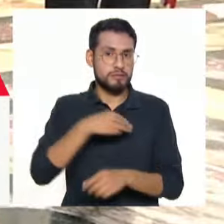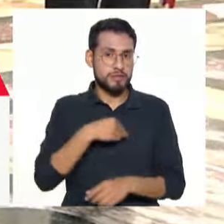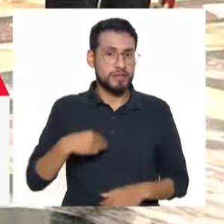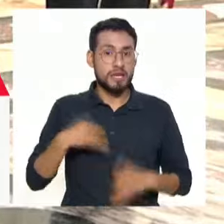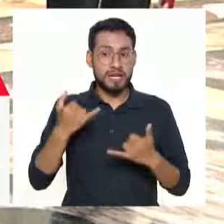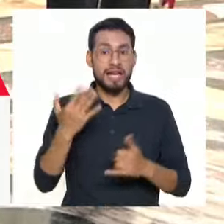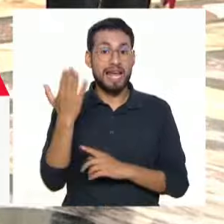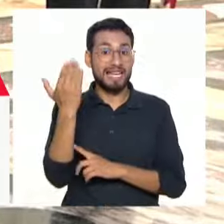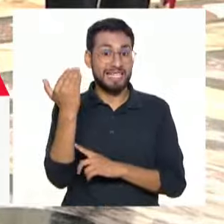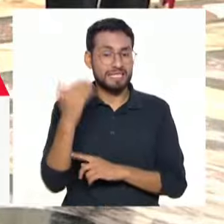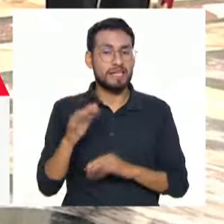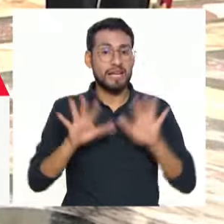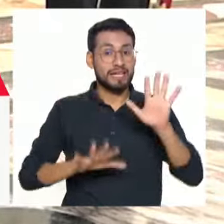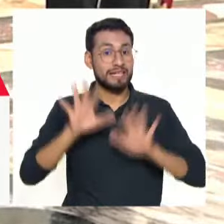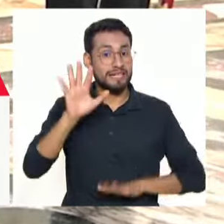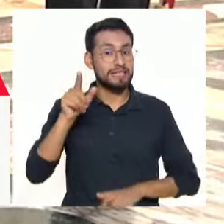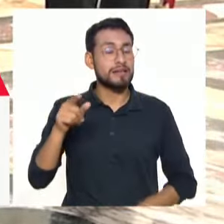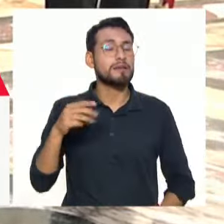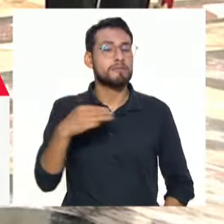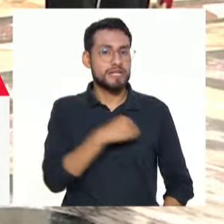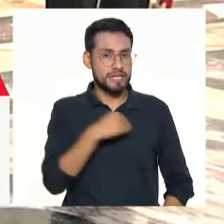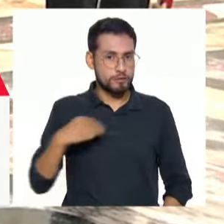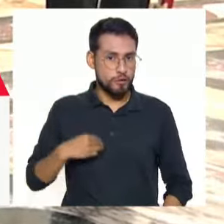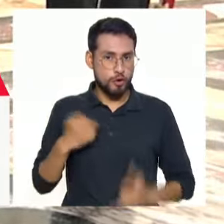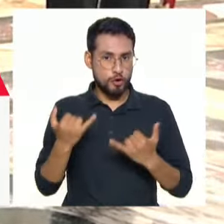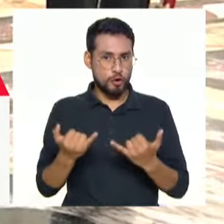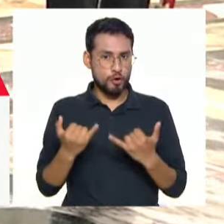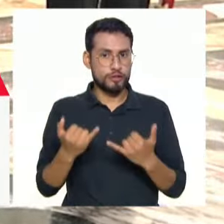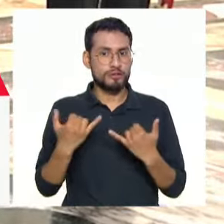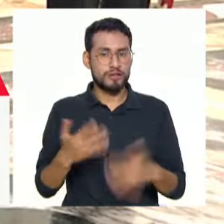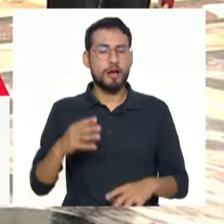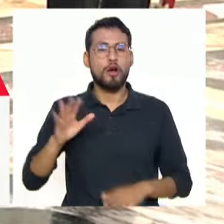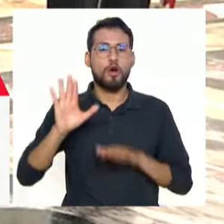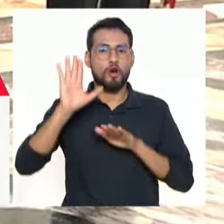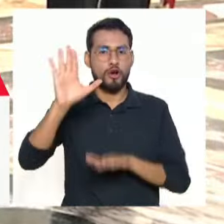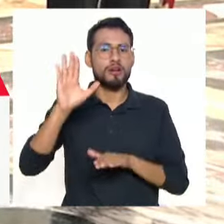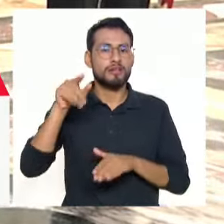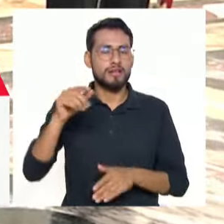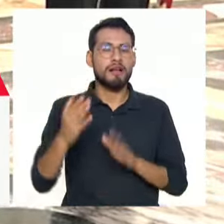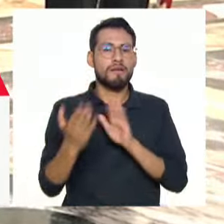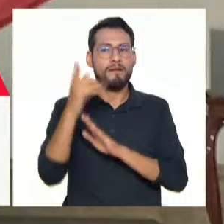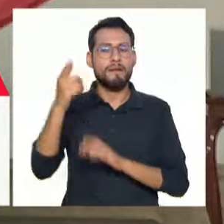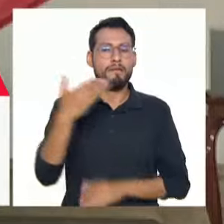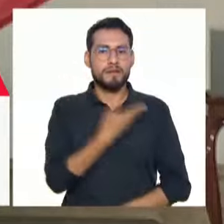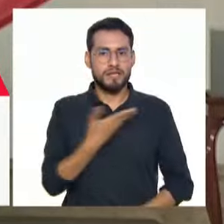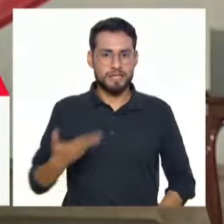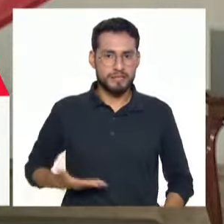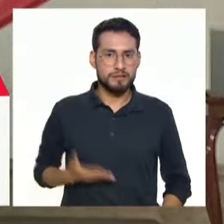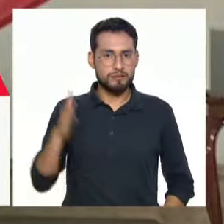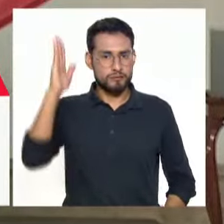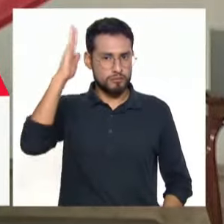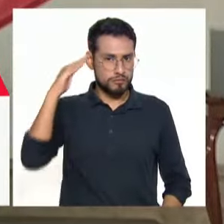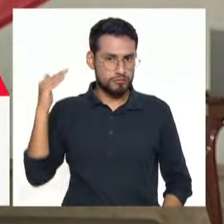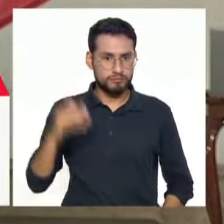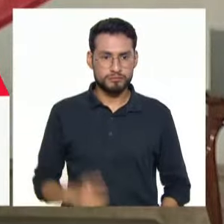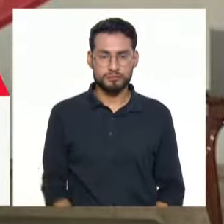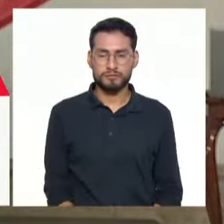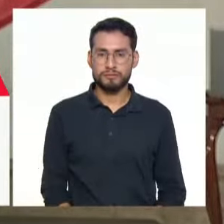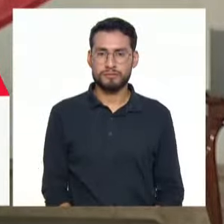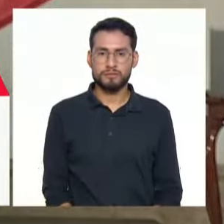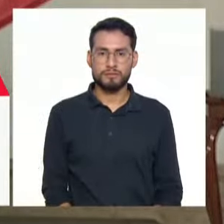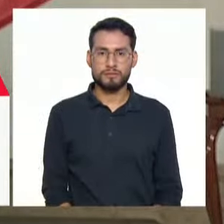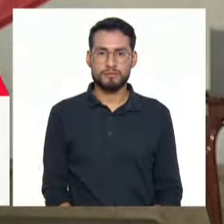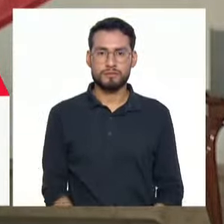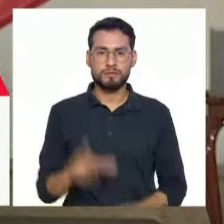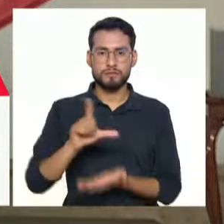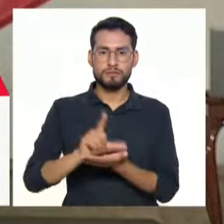Con ella van 15 los ministros. Resolución que el día Suprema de hoy número 079 ante la Presidenta de la República, Dina Boluarte. Lima,